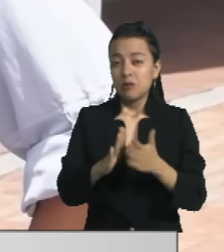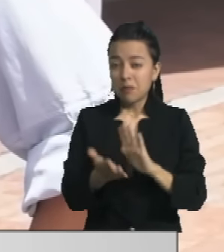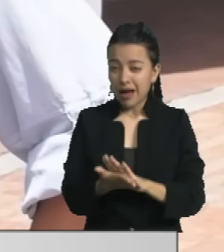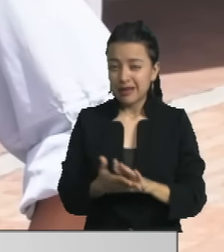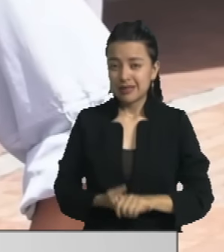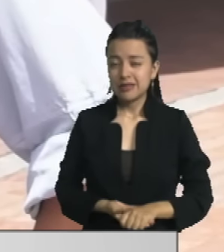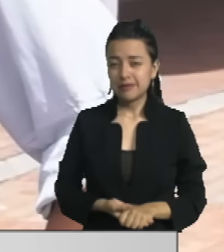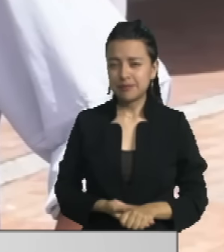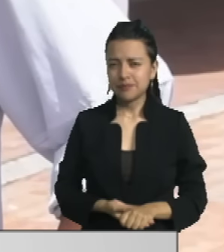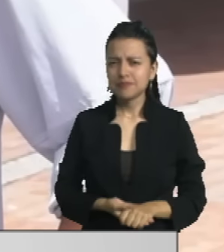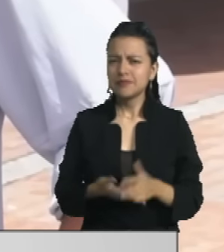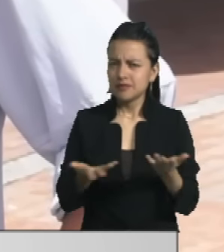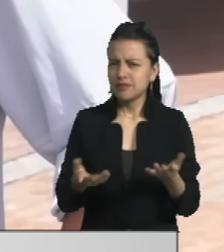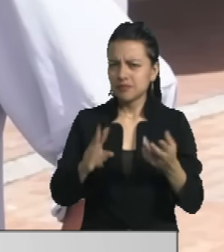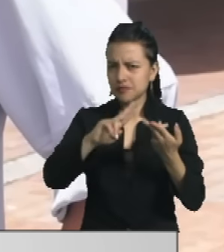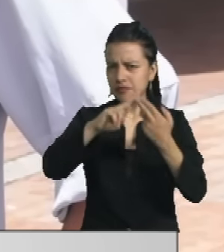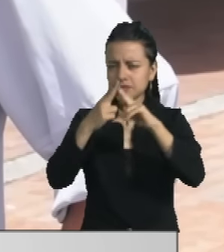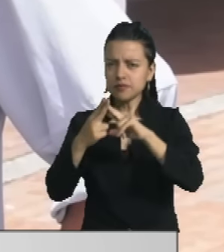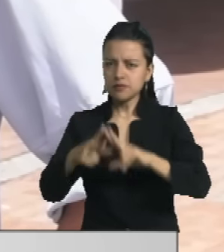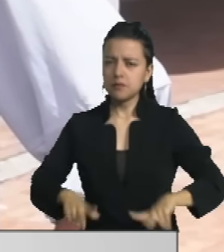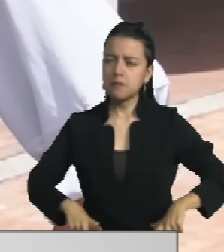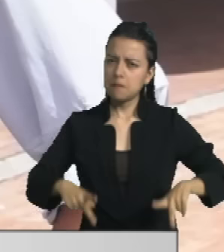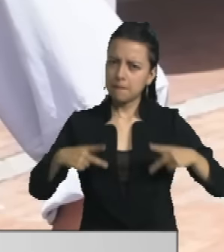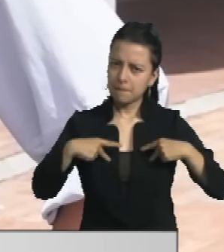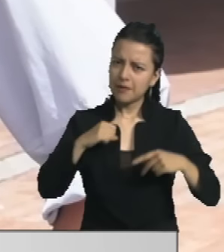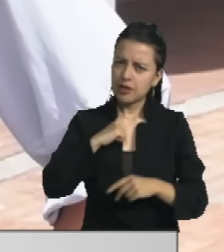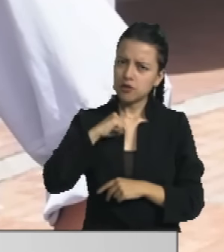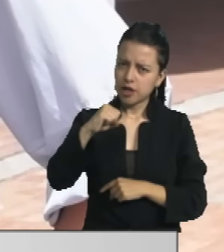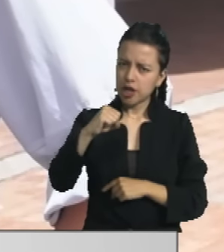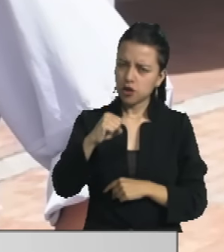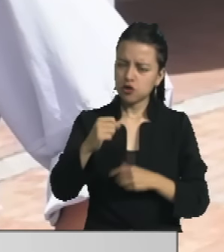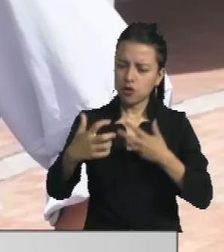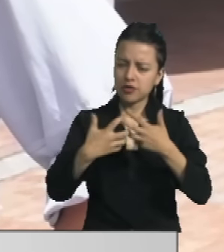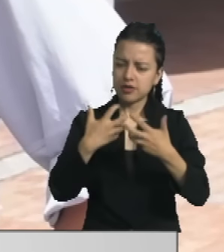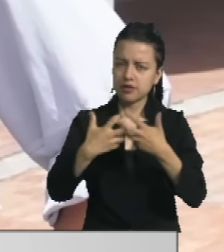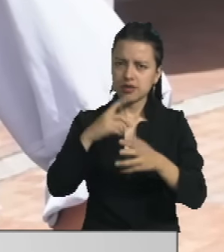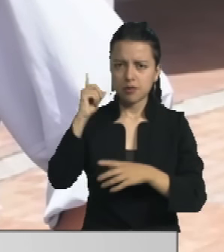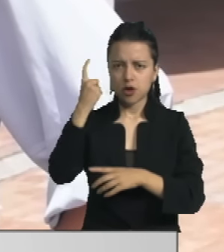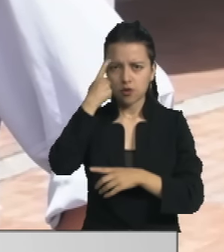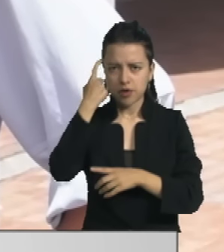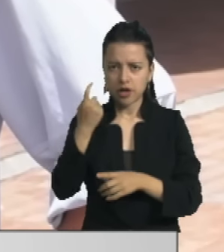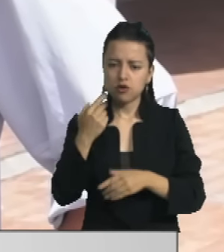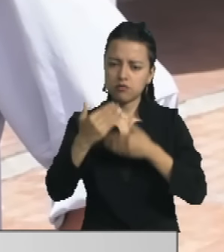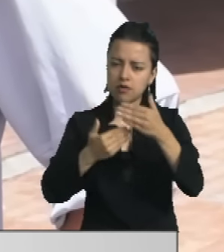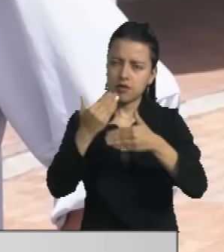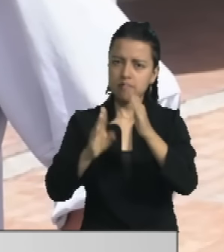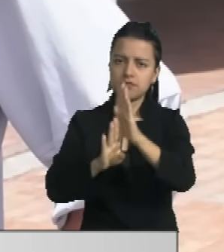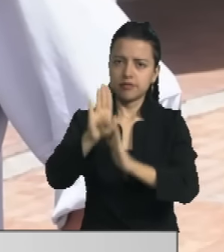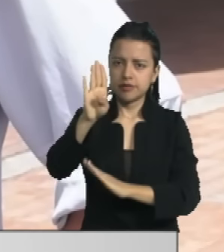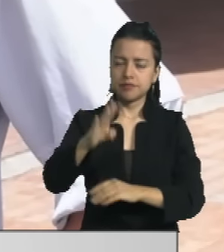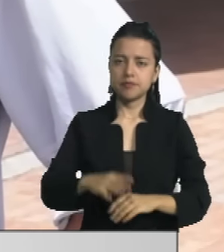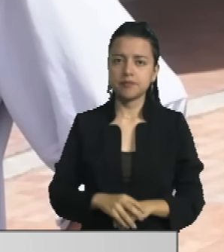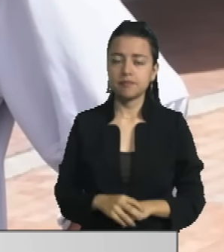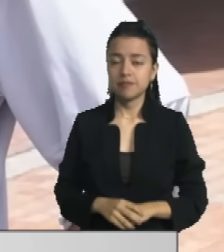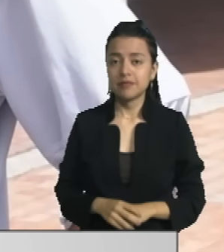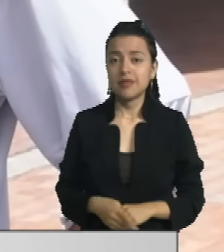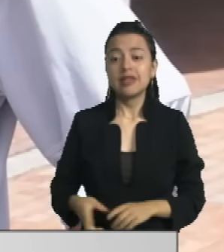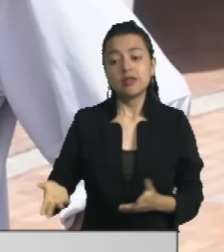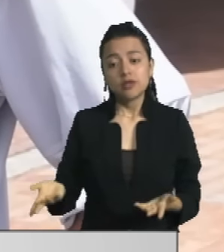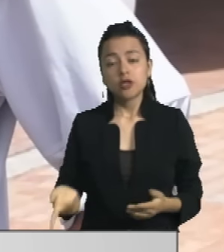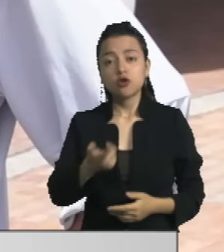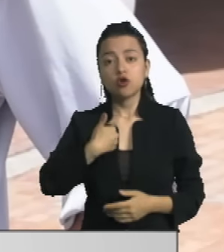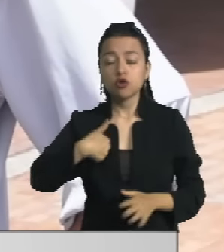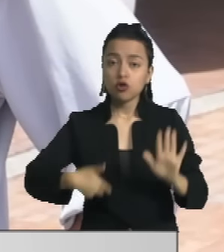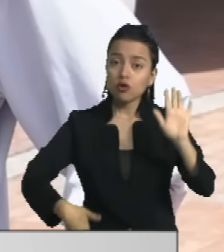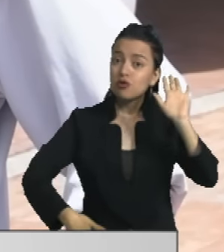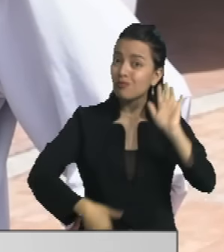pensando en relación a las garantías para que los sistemas de gobierno propio puedan avanzar en los territorios Entonces nos vamos